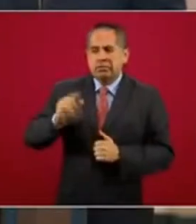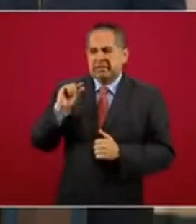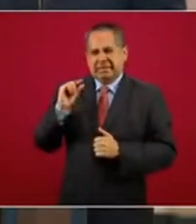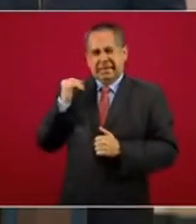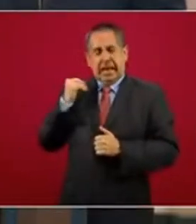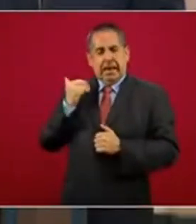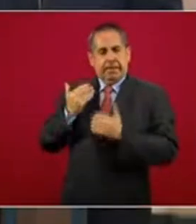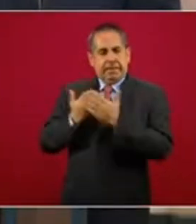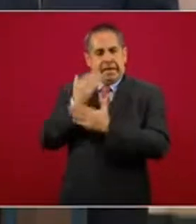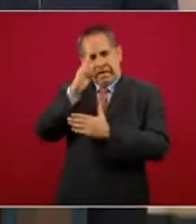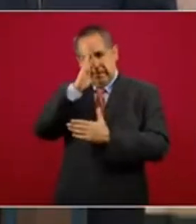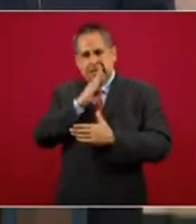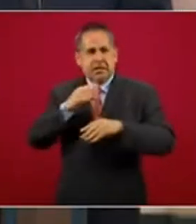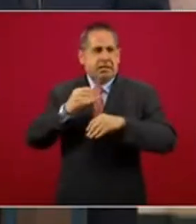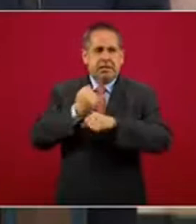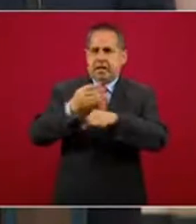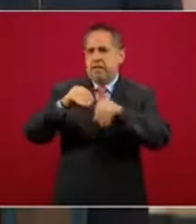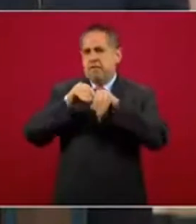Matas